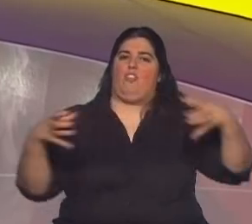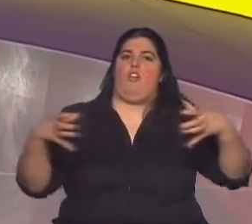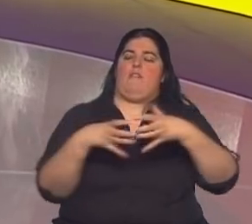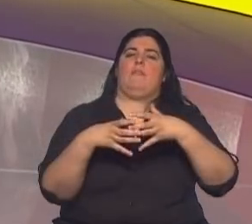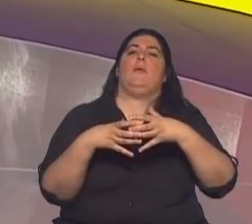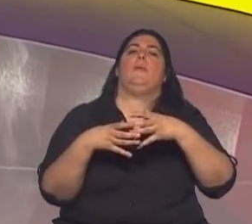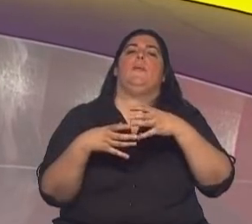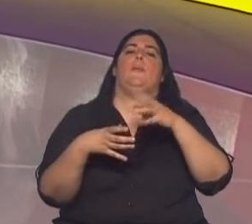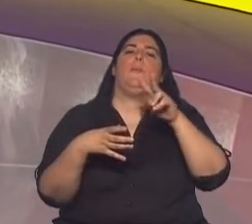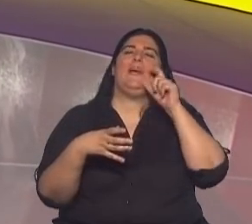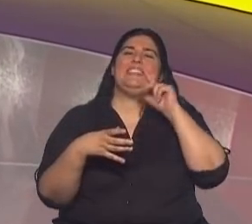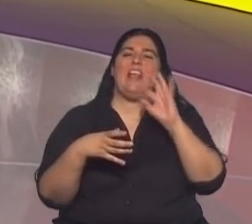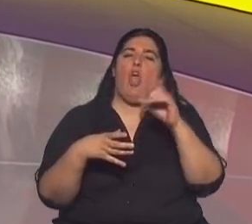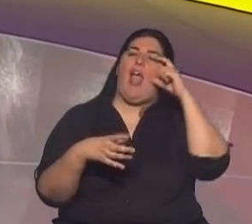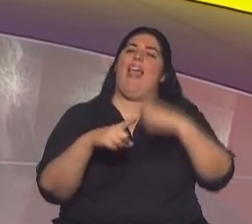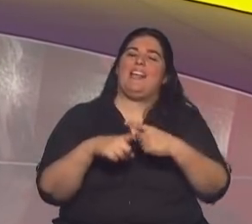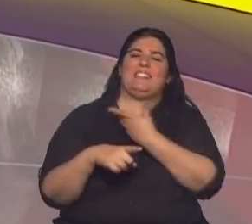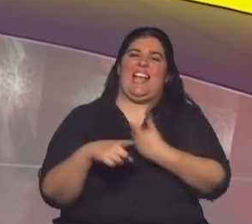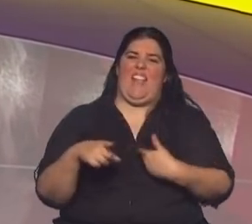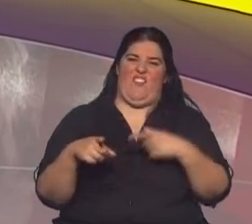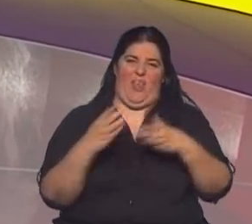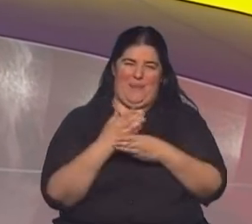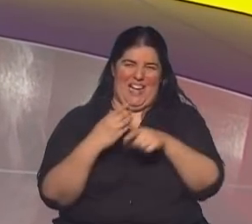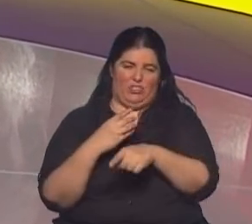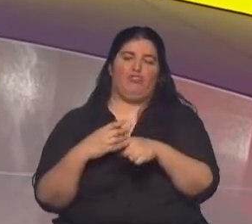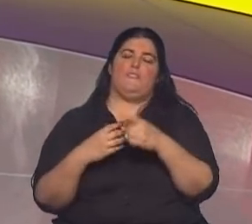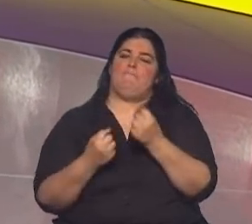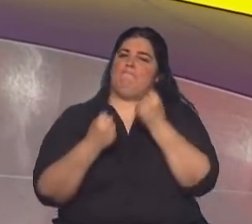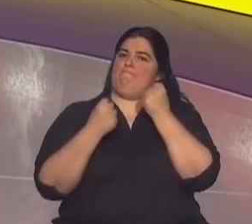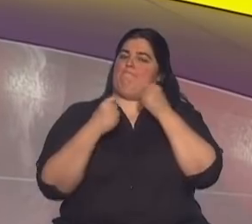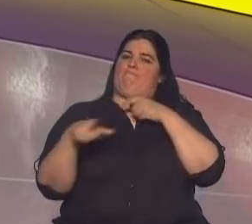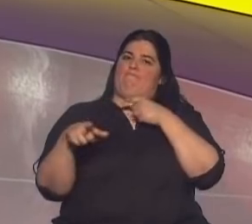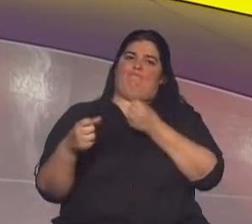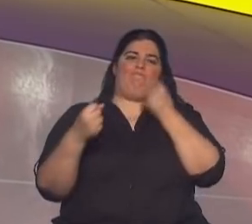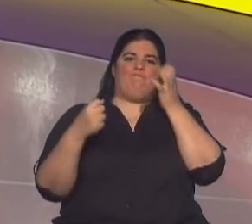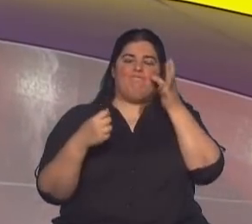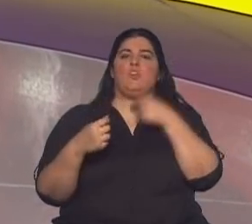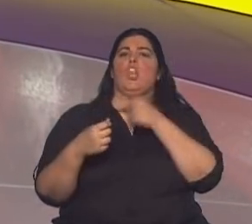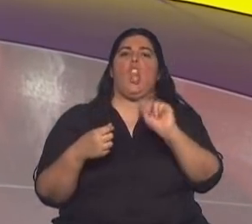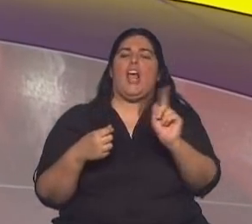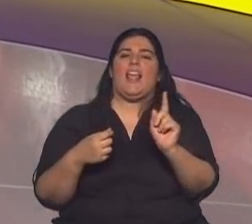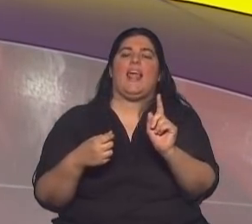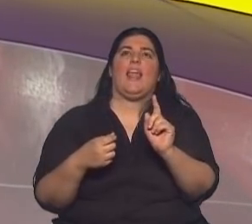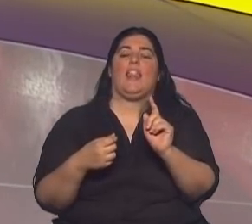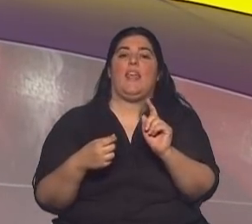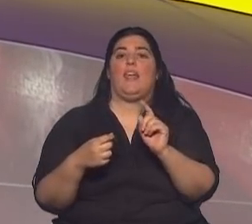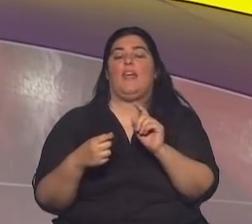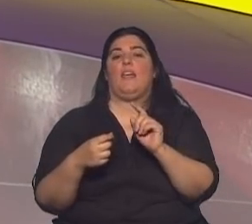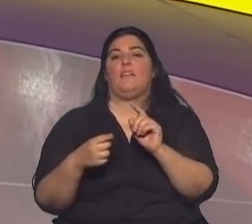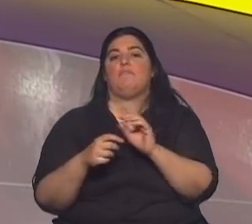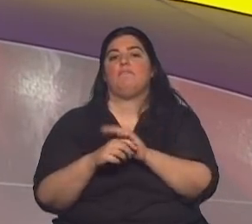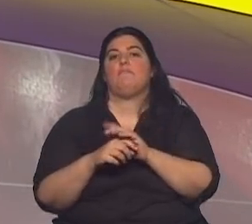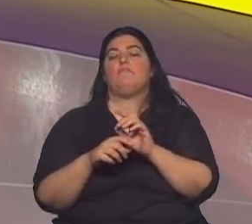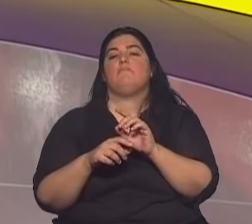Guido Bellido, dentro de su ex jefe de gabinete, porque no querían también una denuncia que hizo también a